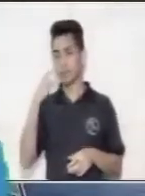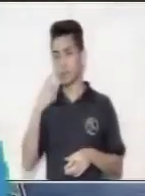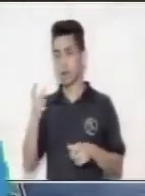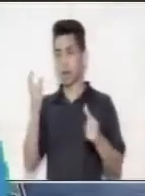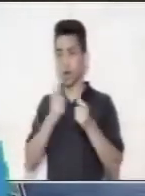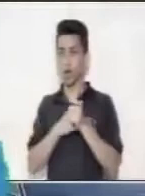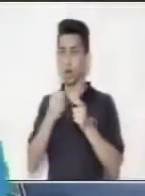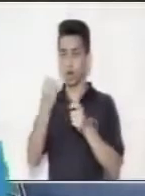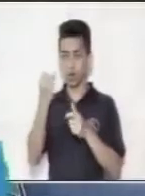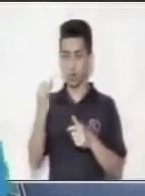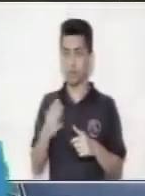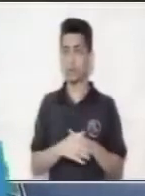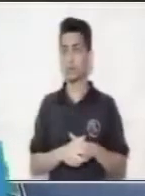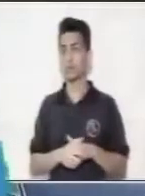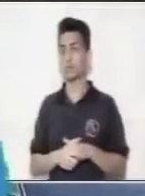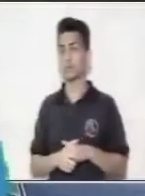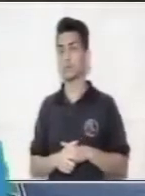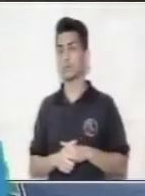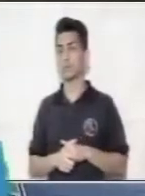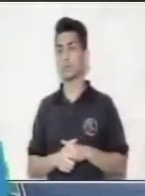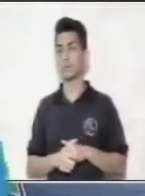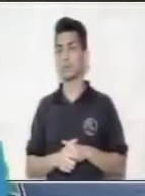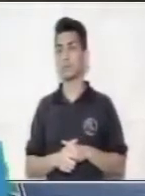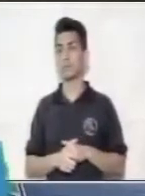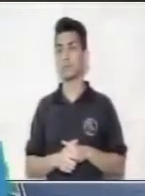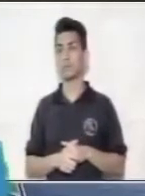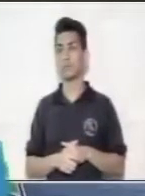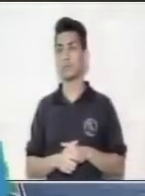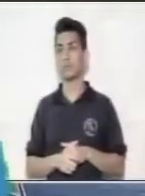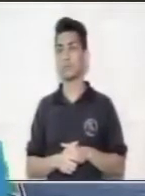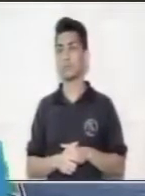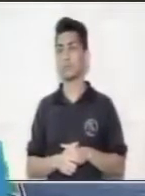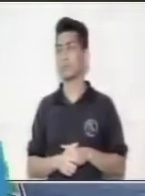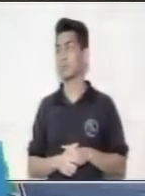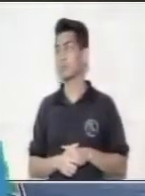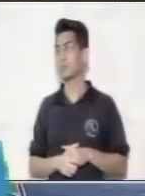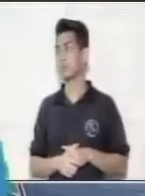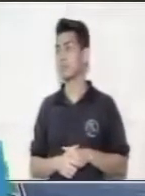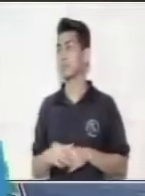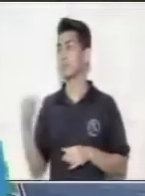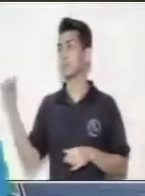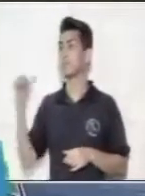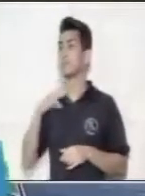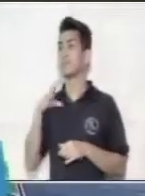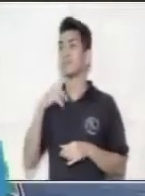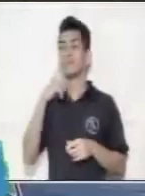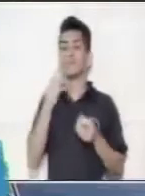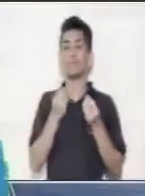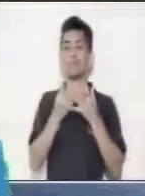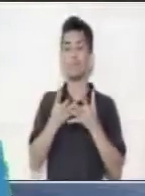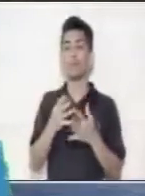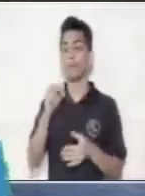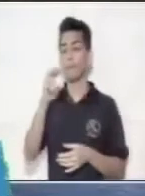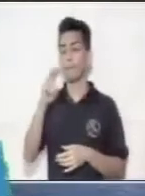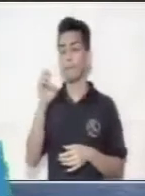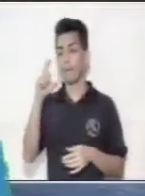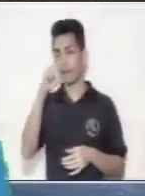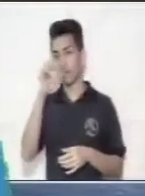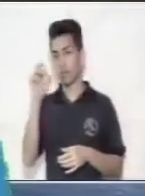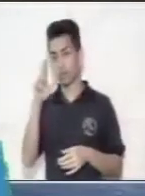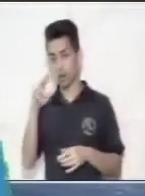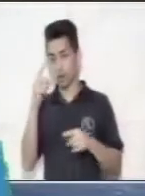números. Veamos que tenemos aquí producto de un vector por un